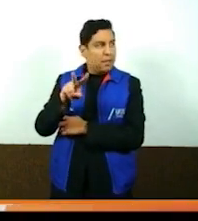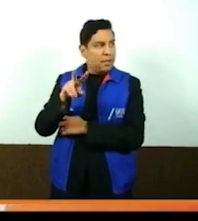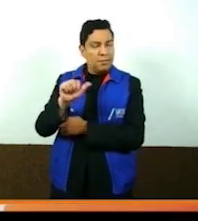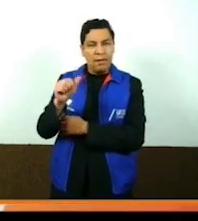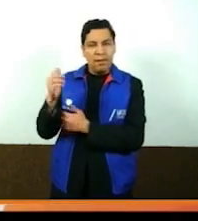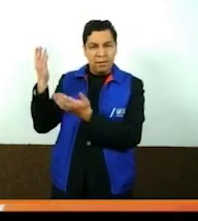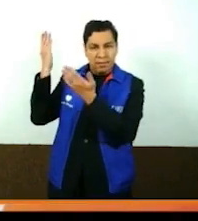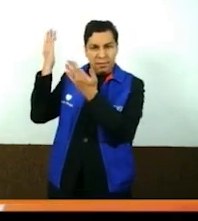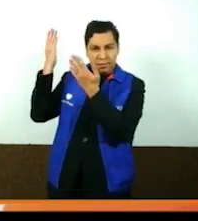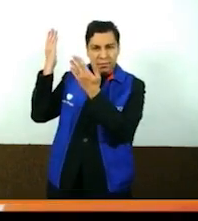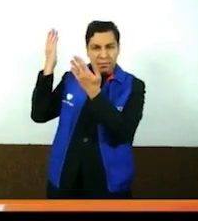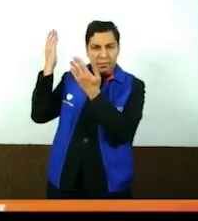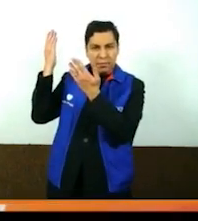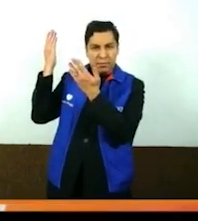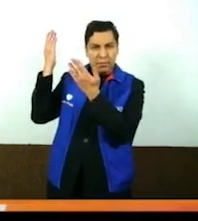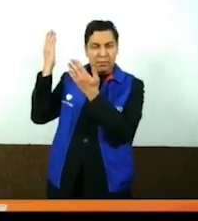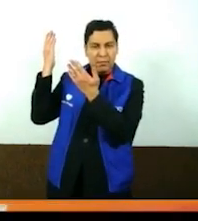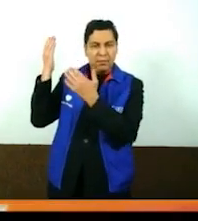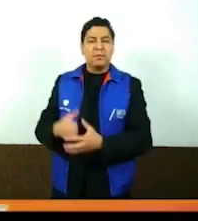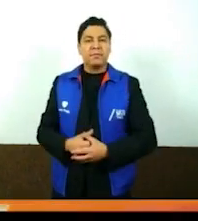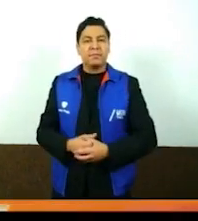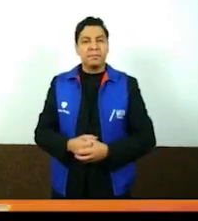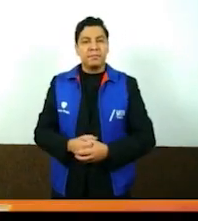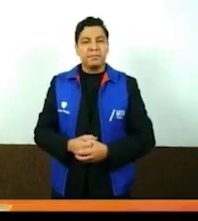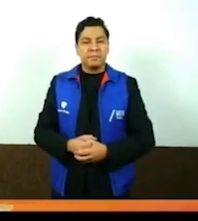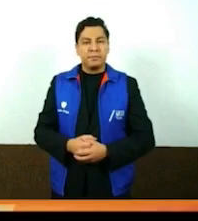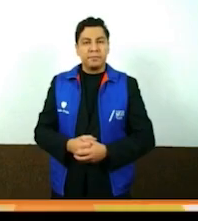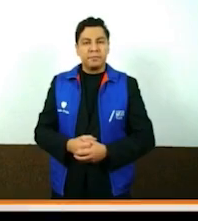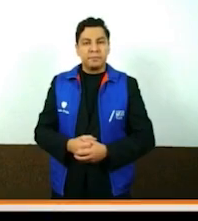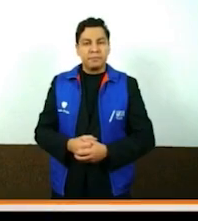Minerva Dinora Medina Nale.